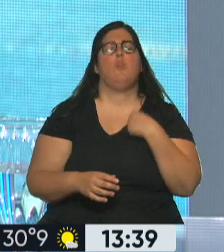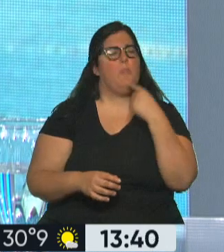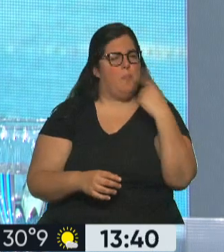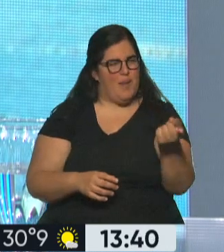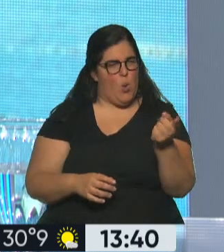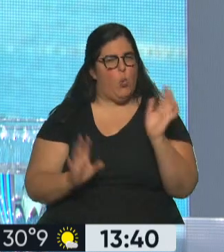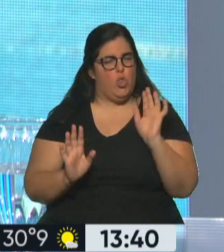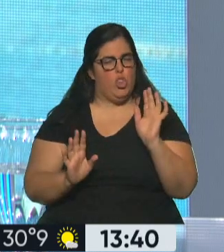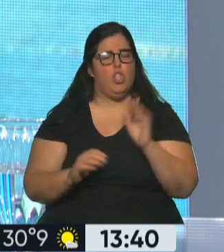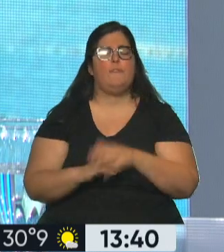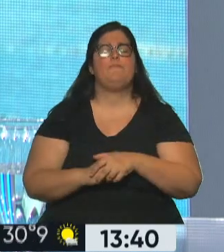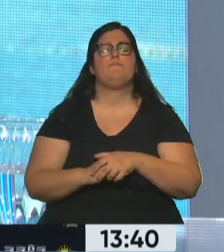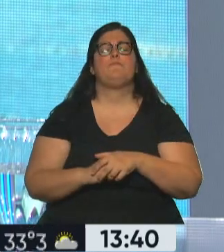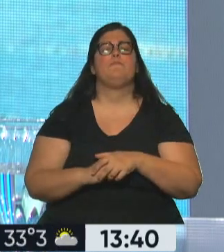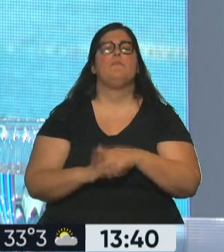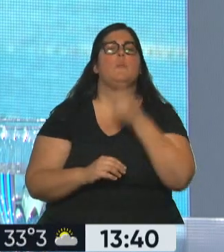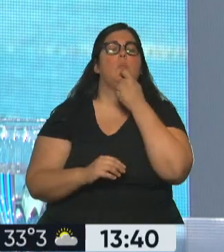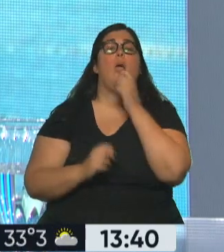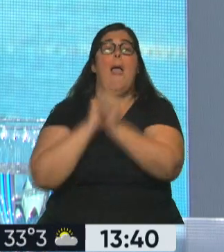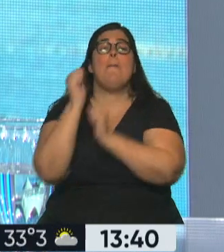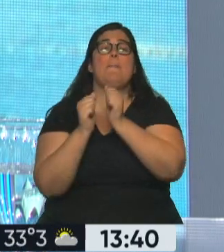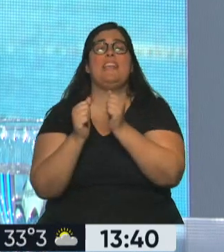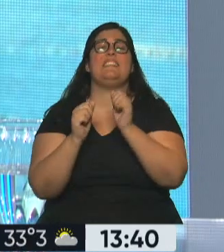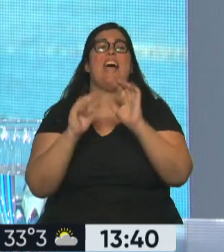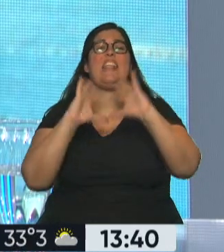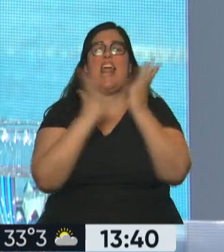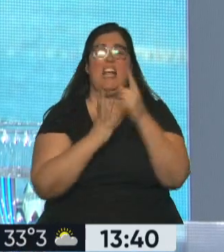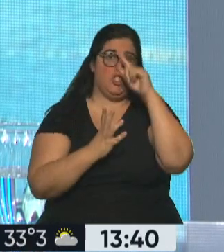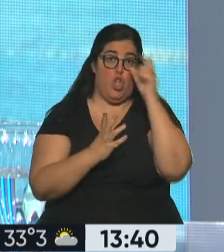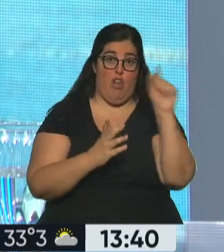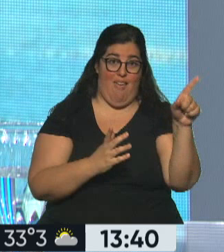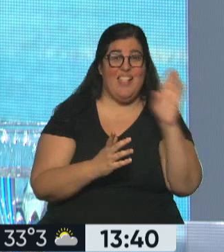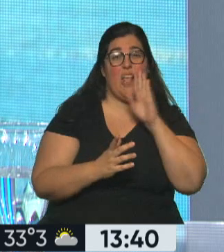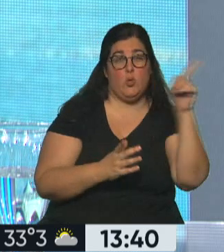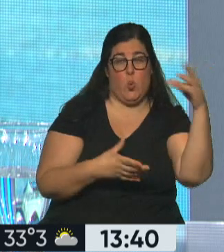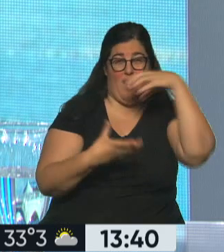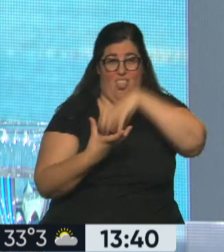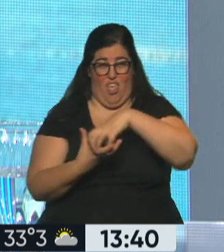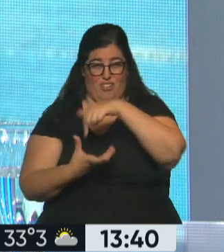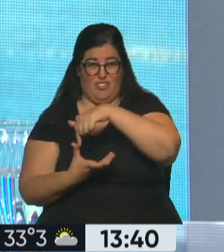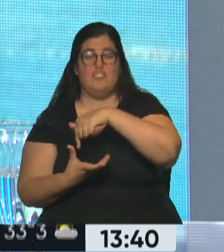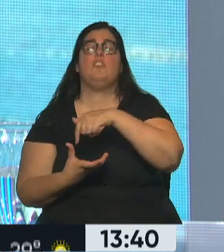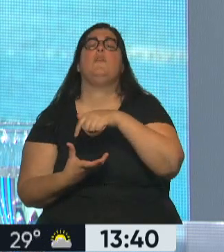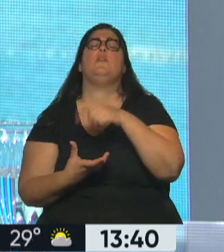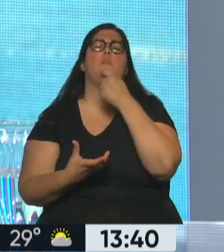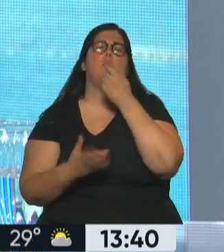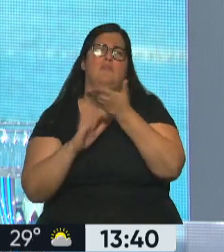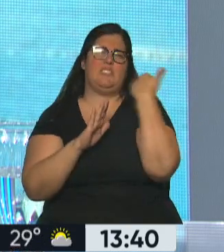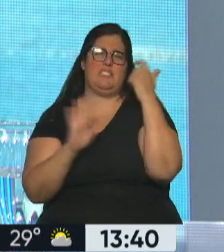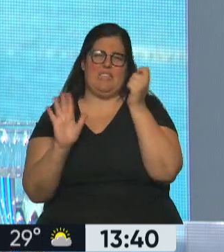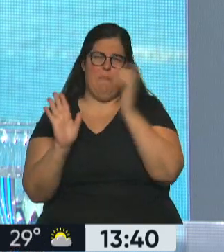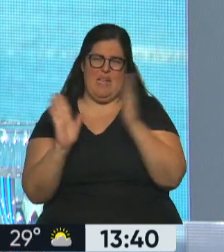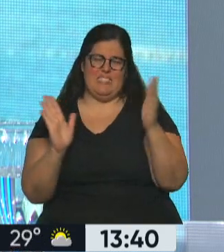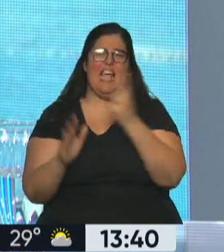parte centralmente de las multinacionales, de Estados Unidos? Hace aproximadamente 6 meses, la jefa del Comando